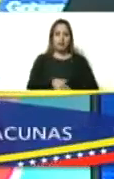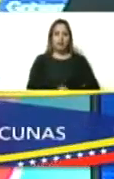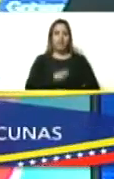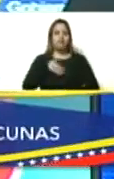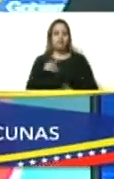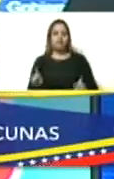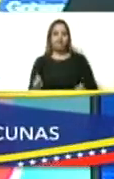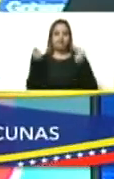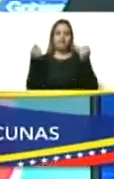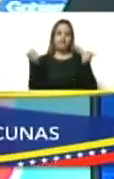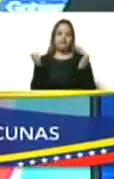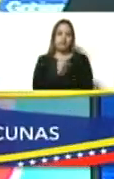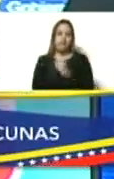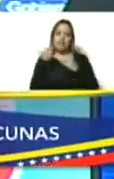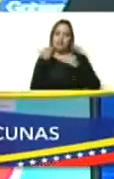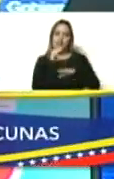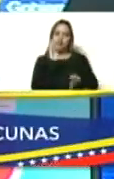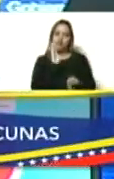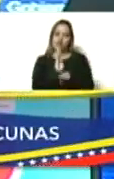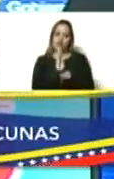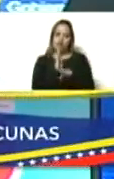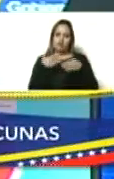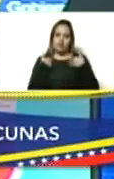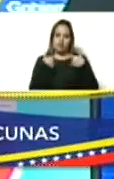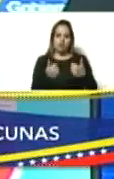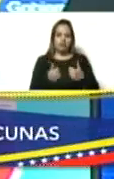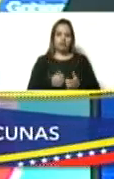logrado un nivel de protección